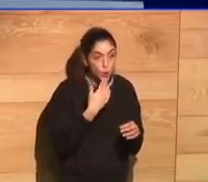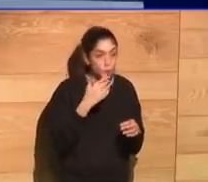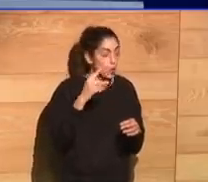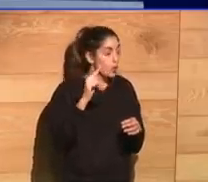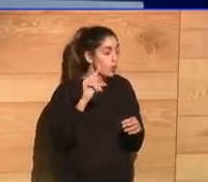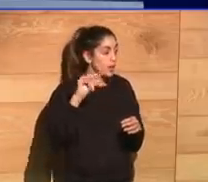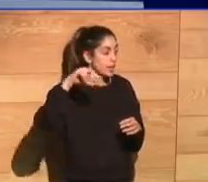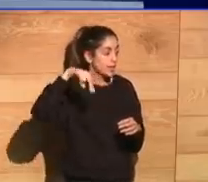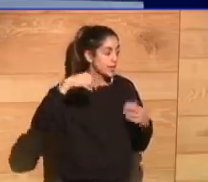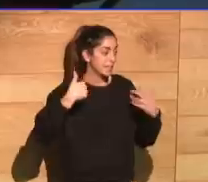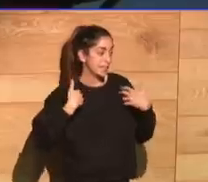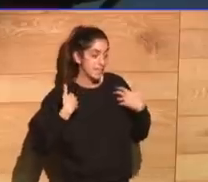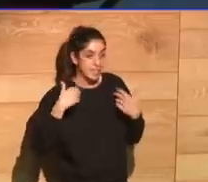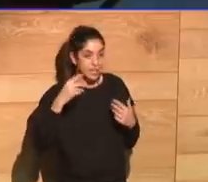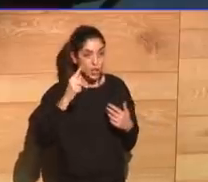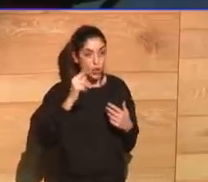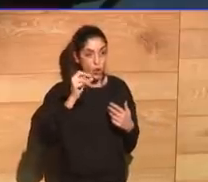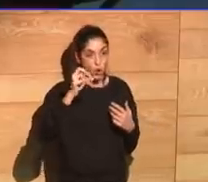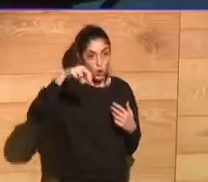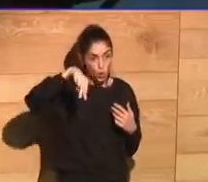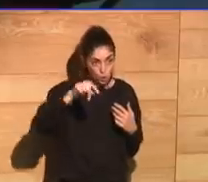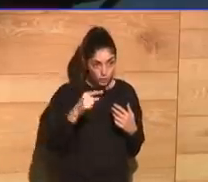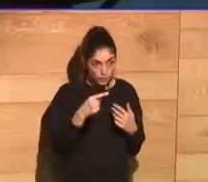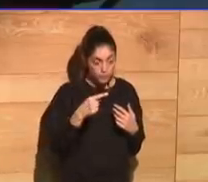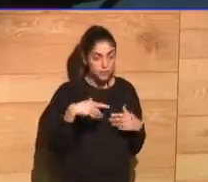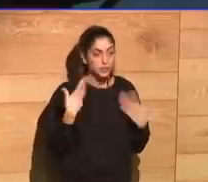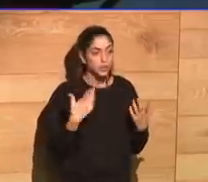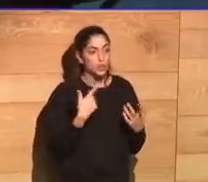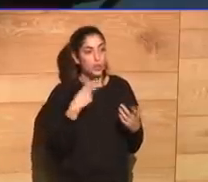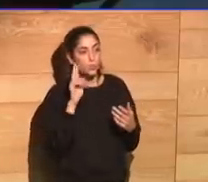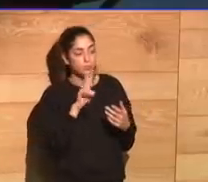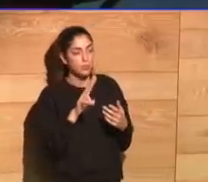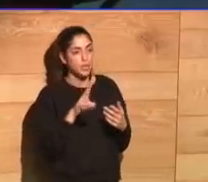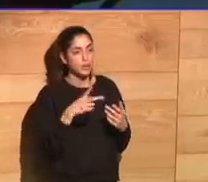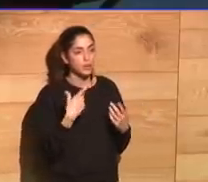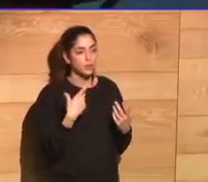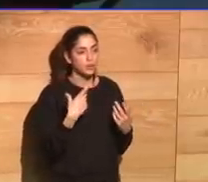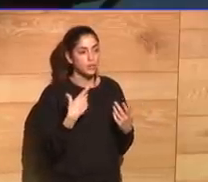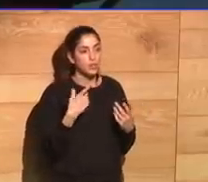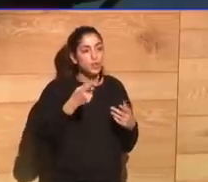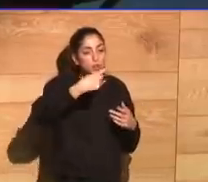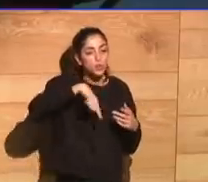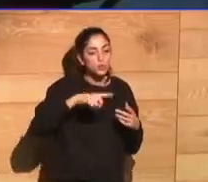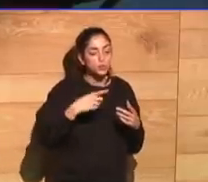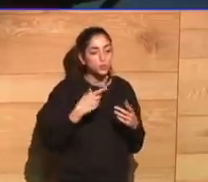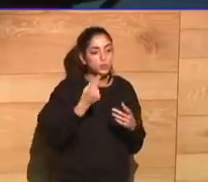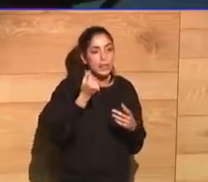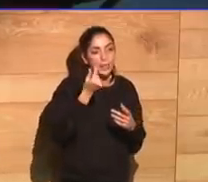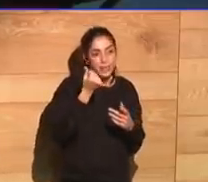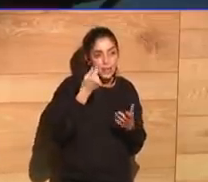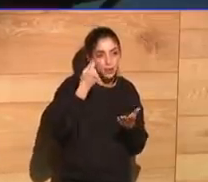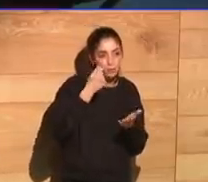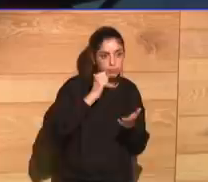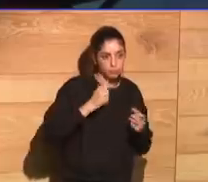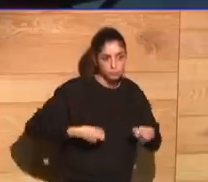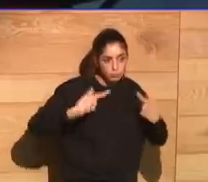lo que estás viendo es animación fotograma. Oye, una cosa. Estoy viendo que nos estamos gastando muchísimo dinero en la película, ¿no? Estamos gastándonos muchísima